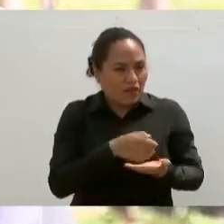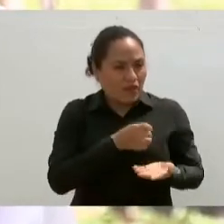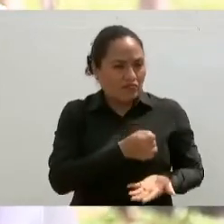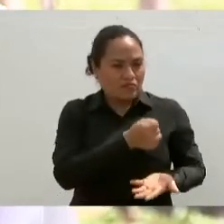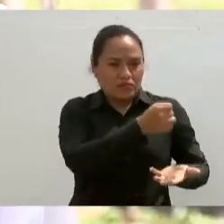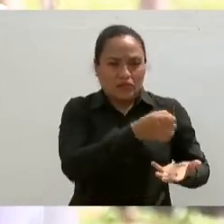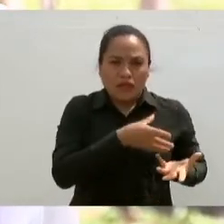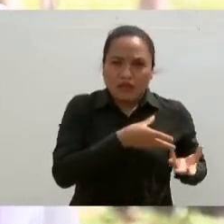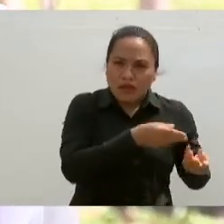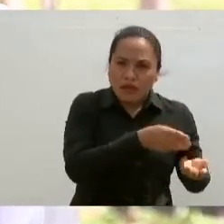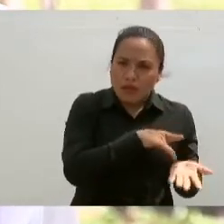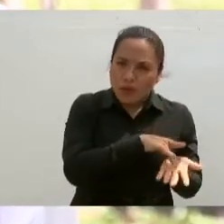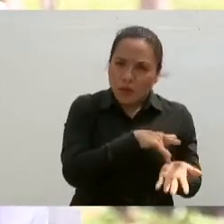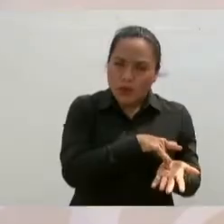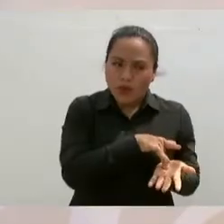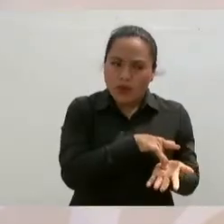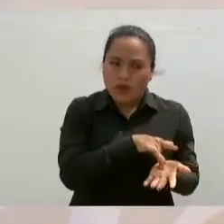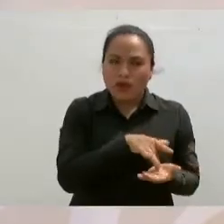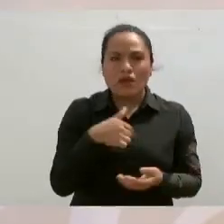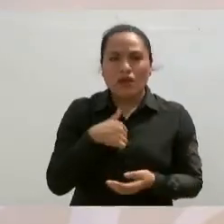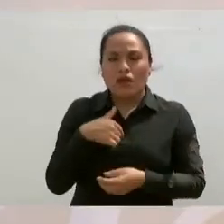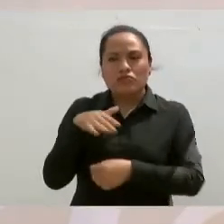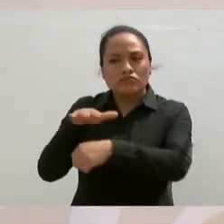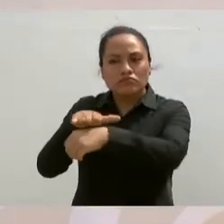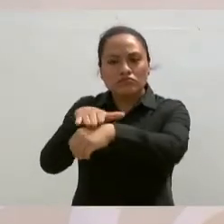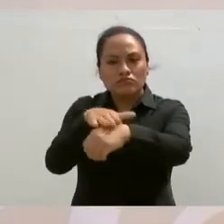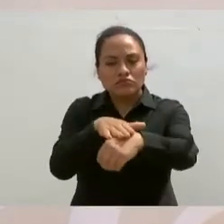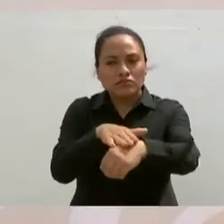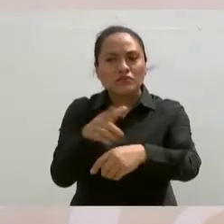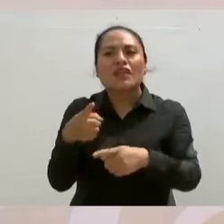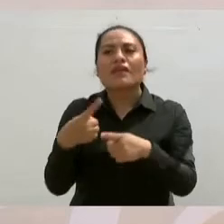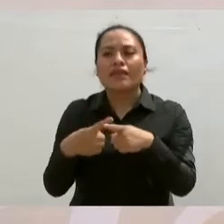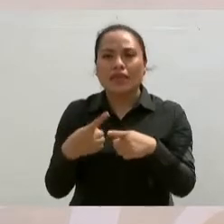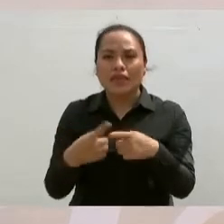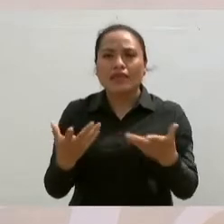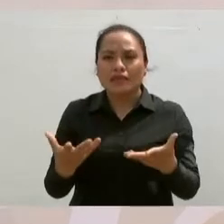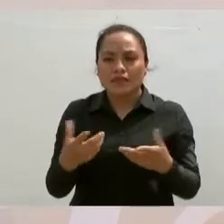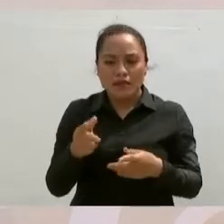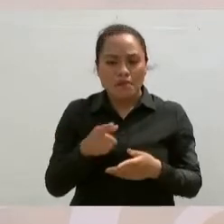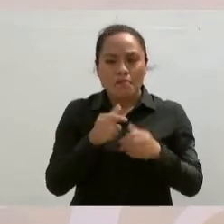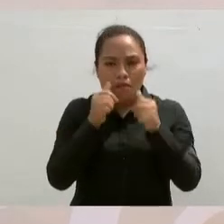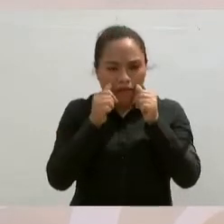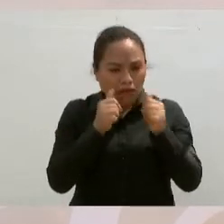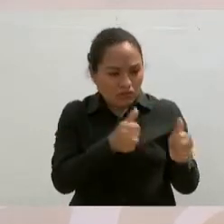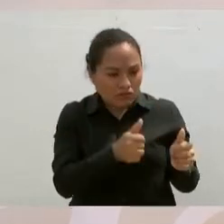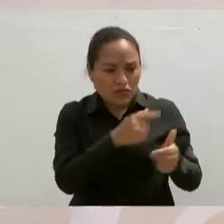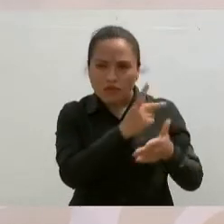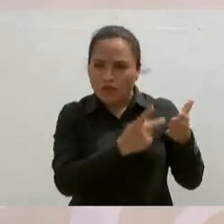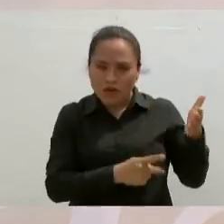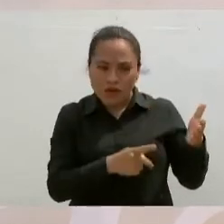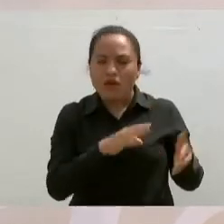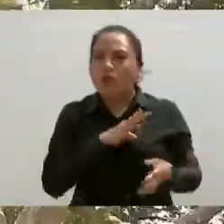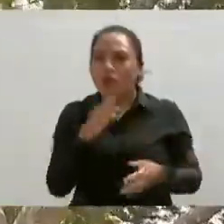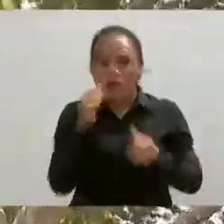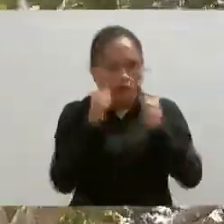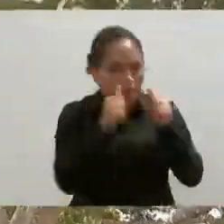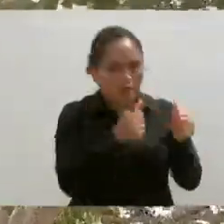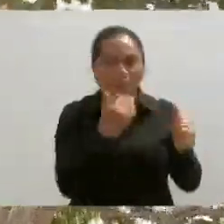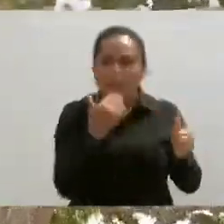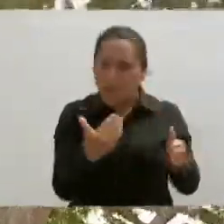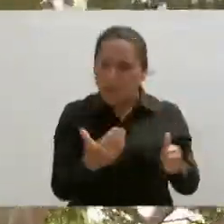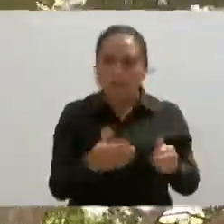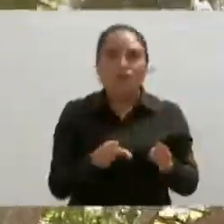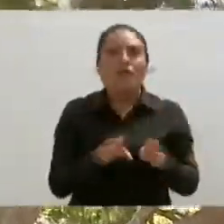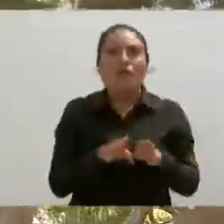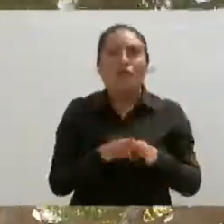Llamo a quienes están manejando este programa para que se apliquen y